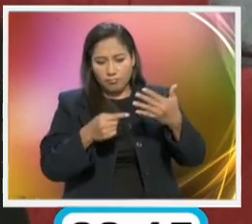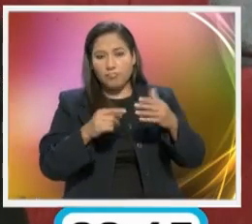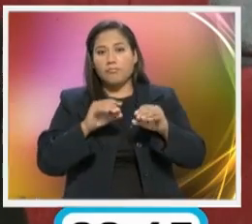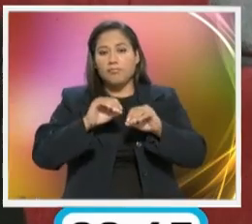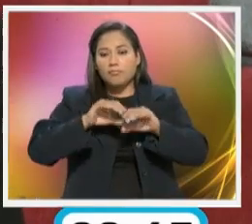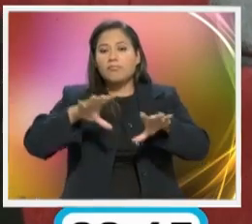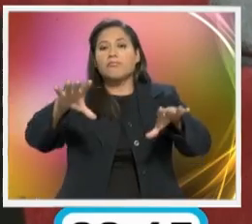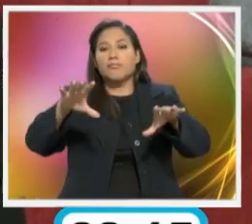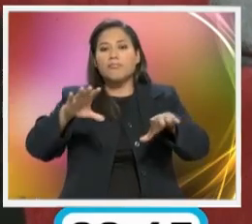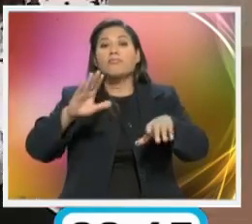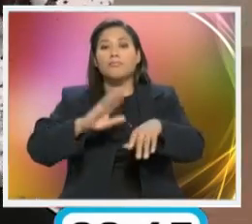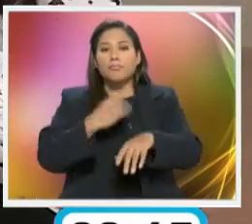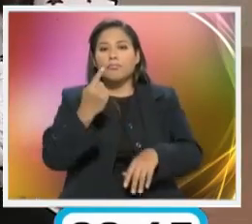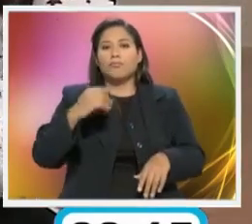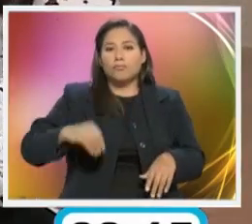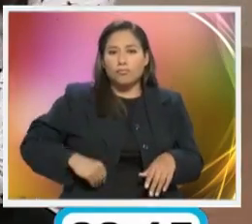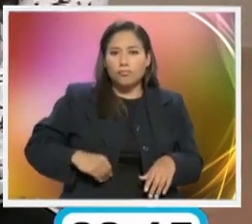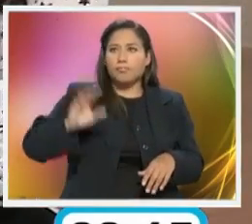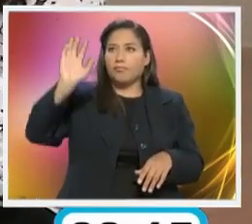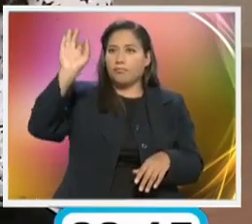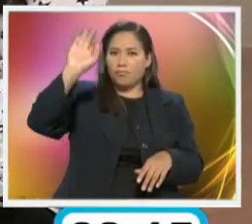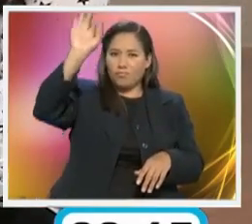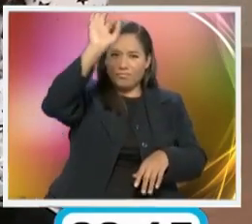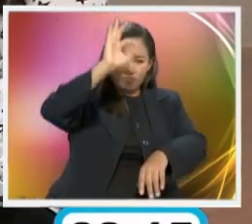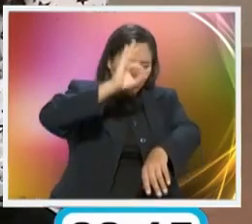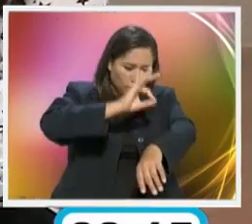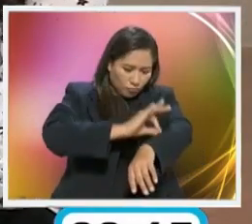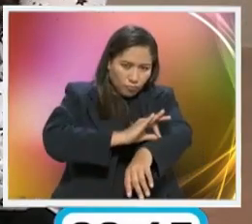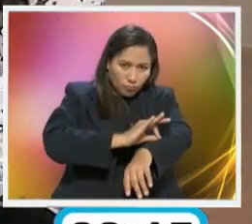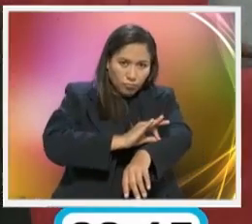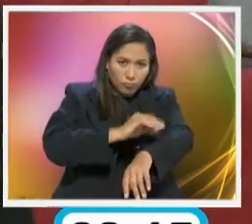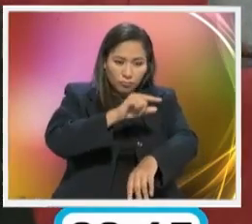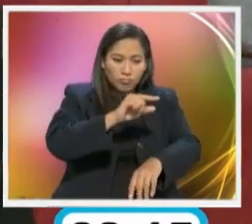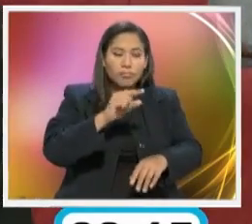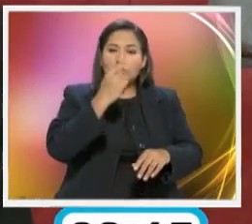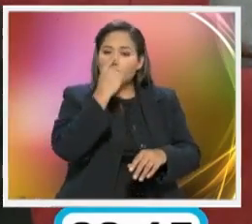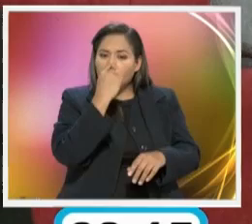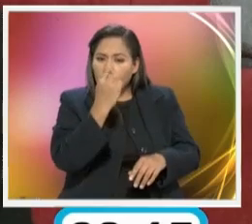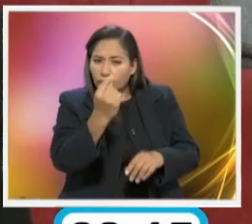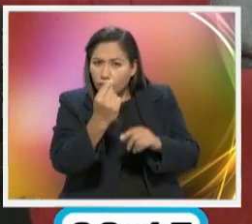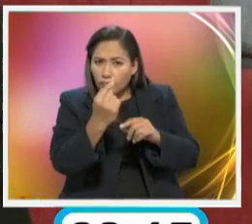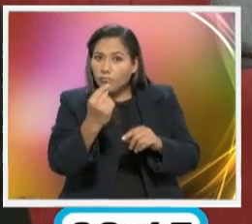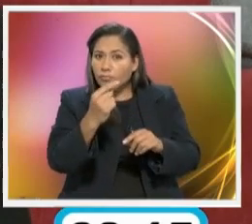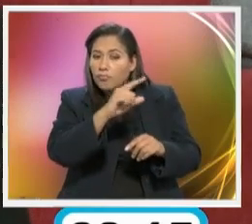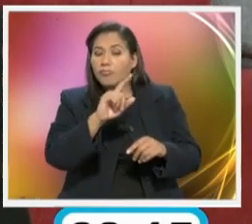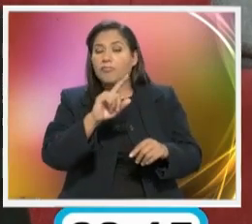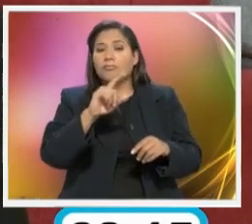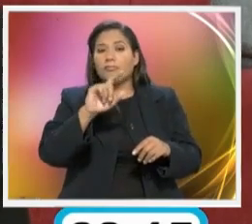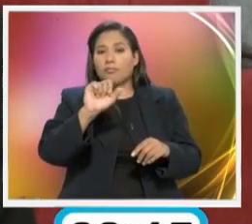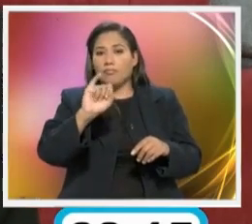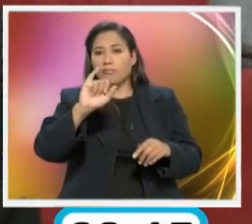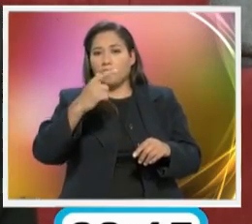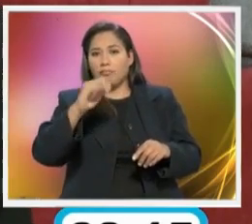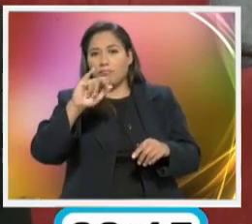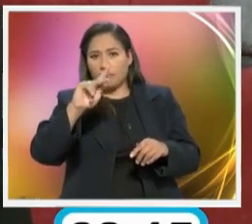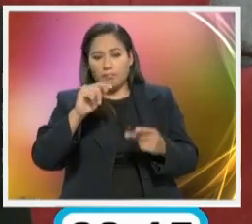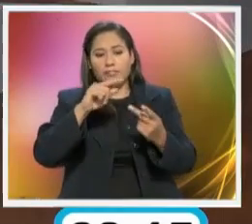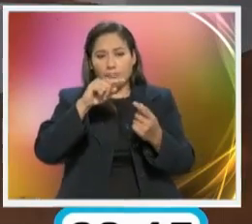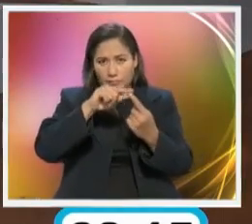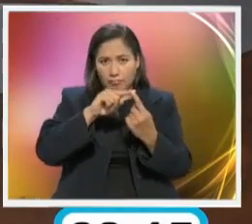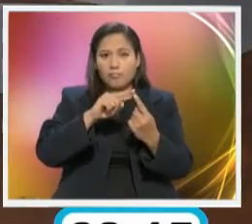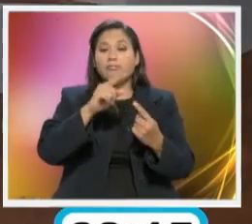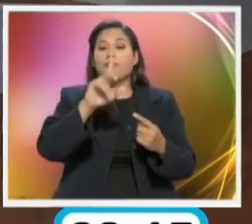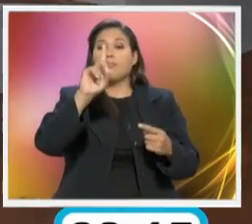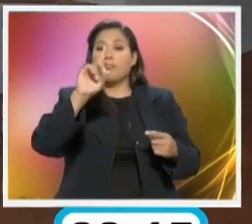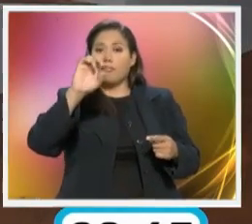transmitido por un mosco, ¿no? El mosco Aedes aegypti, que también es responsable de chikungunya y de